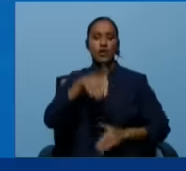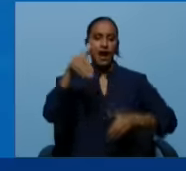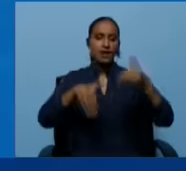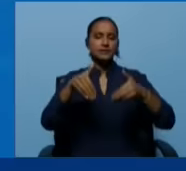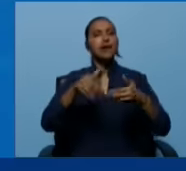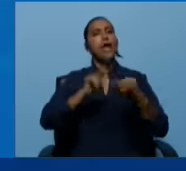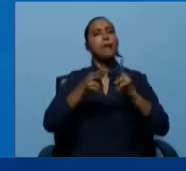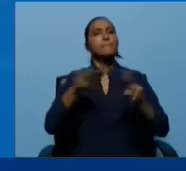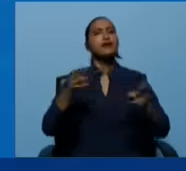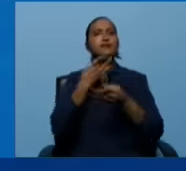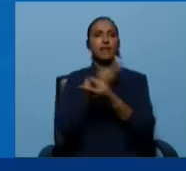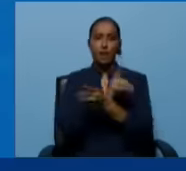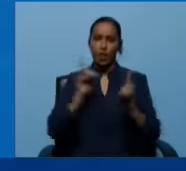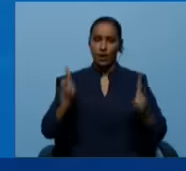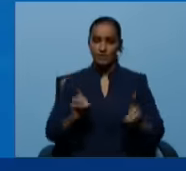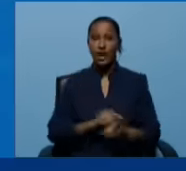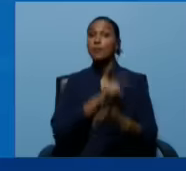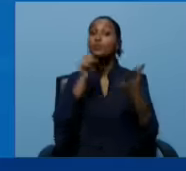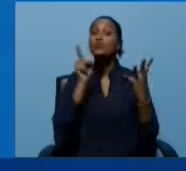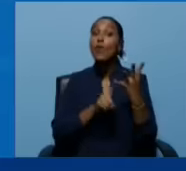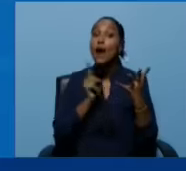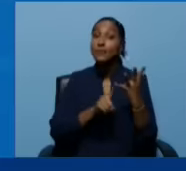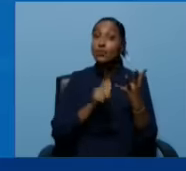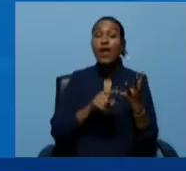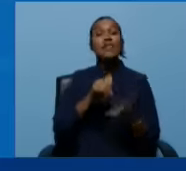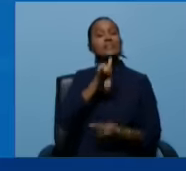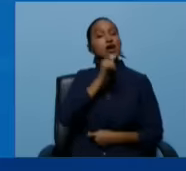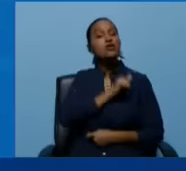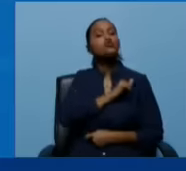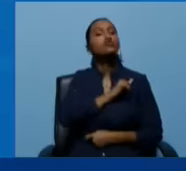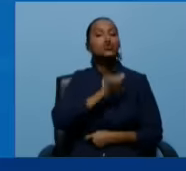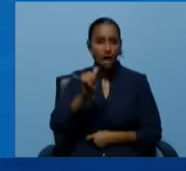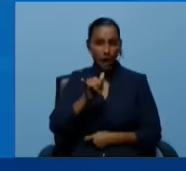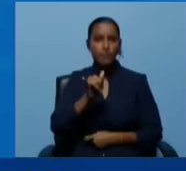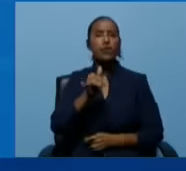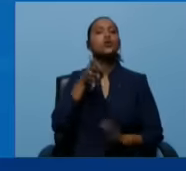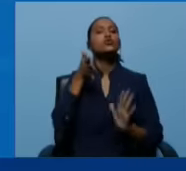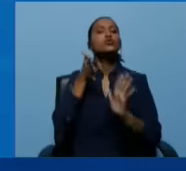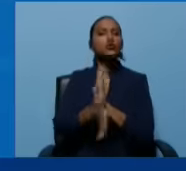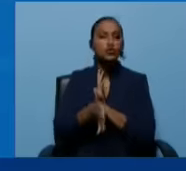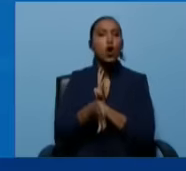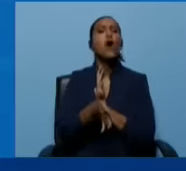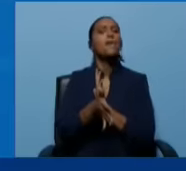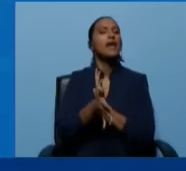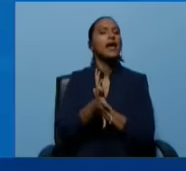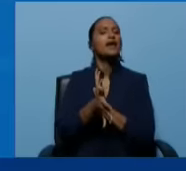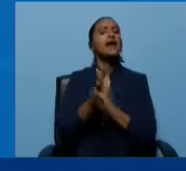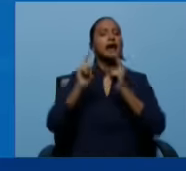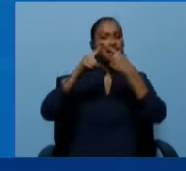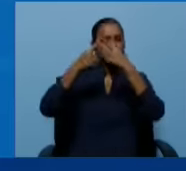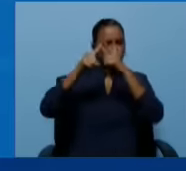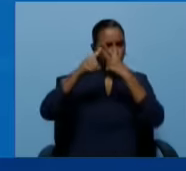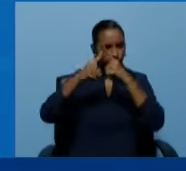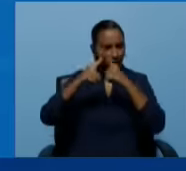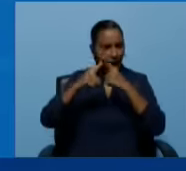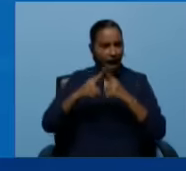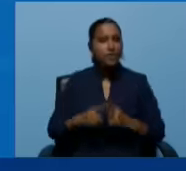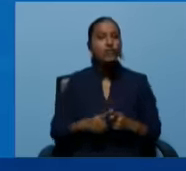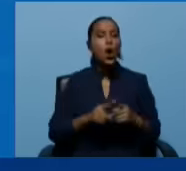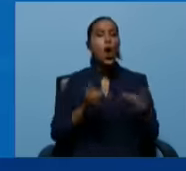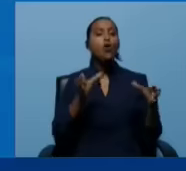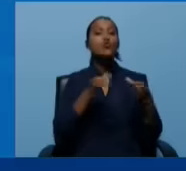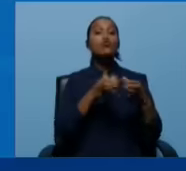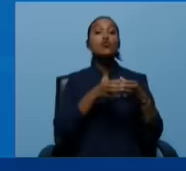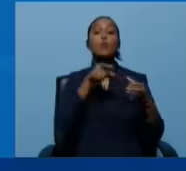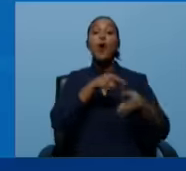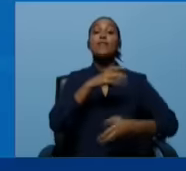democracia. 4. Denunciamos el desconocimiento de los resultados oficiales del proceso electoral por parte de un sector